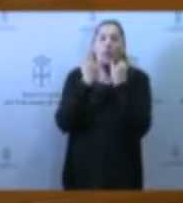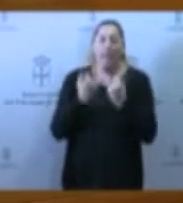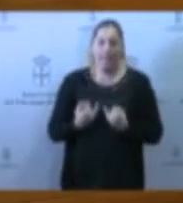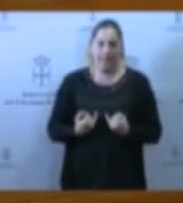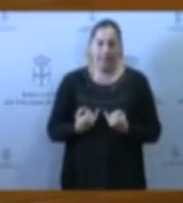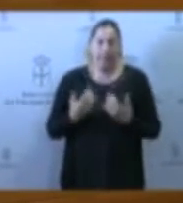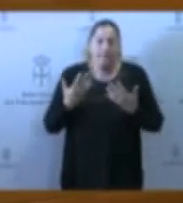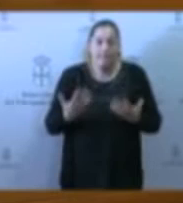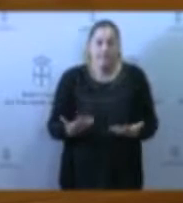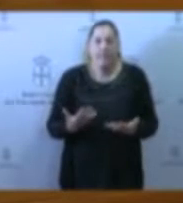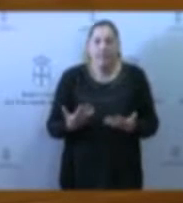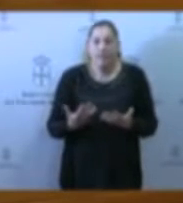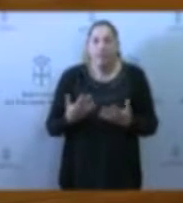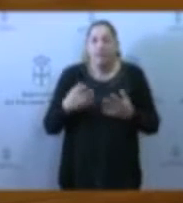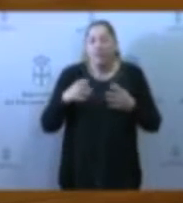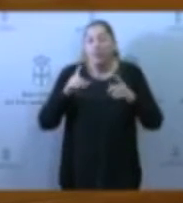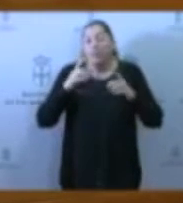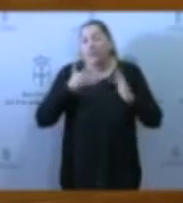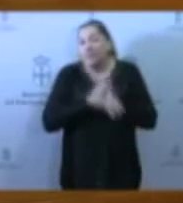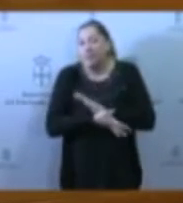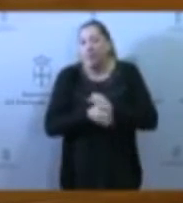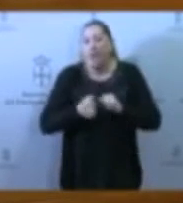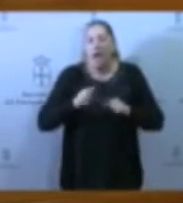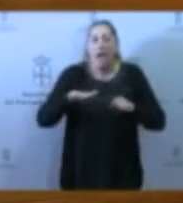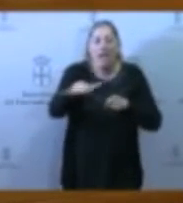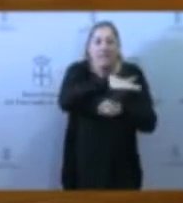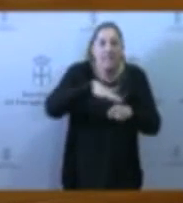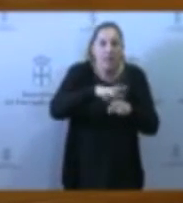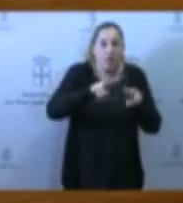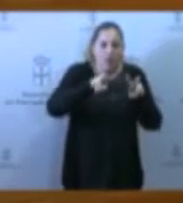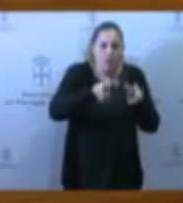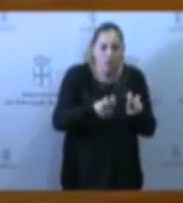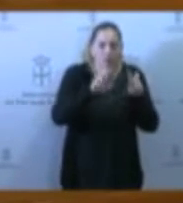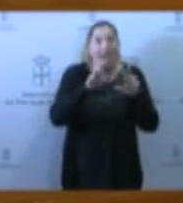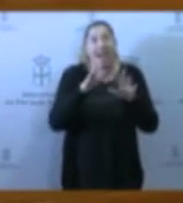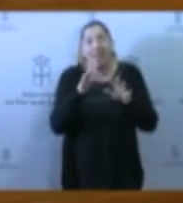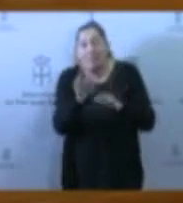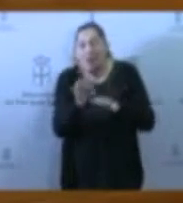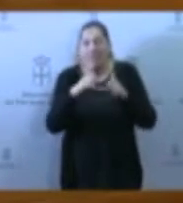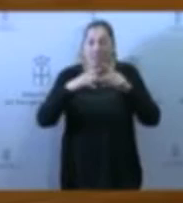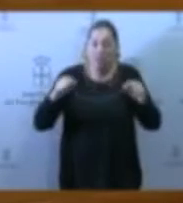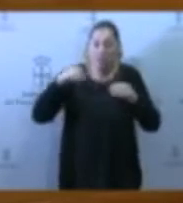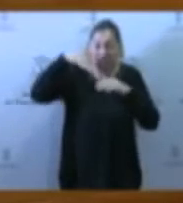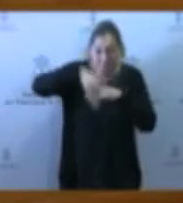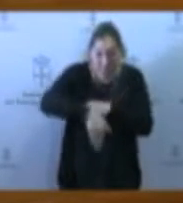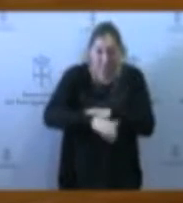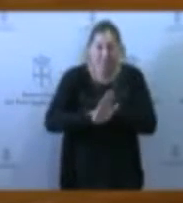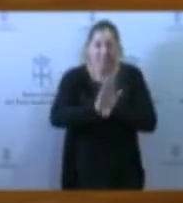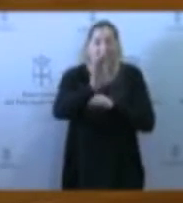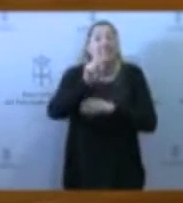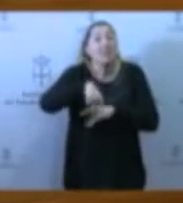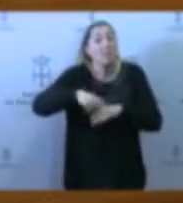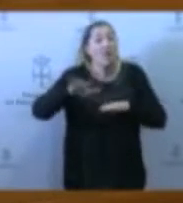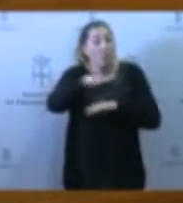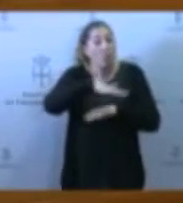nuevas líneas, a subestaciones, y estamos hablando, porque Asturias, además de las pendientes y de todo eso, pues tiene zonas protegidas,